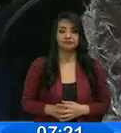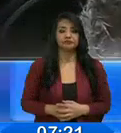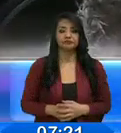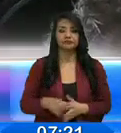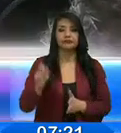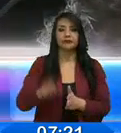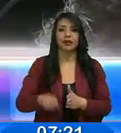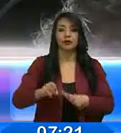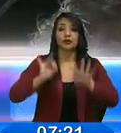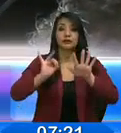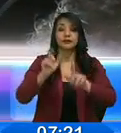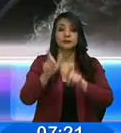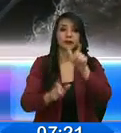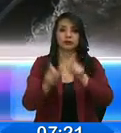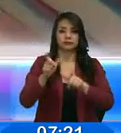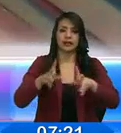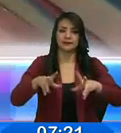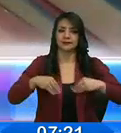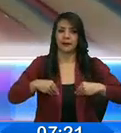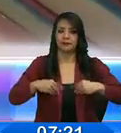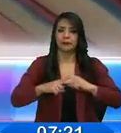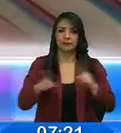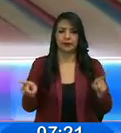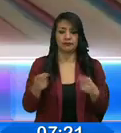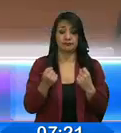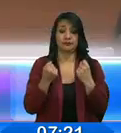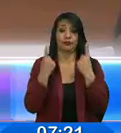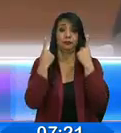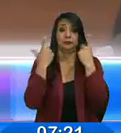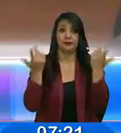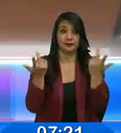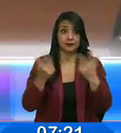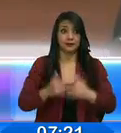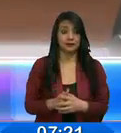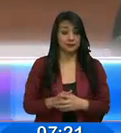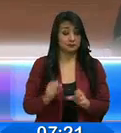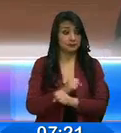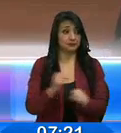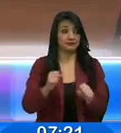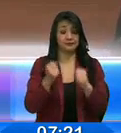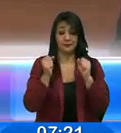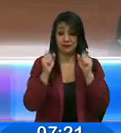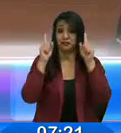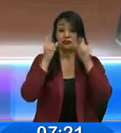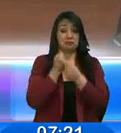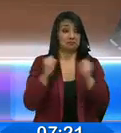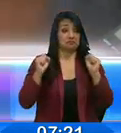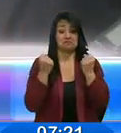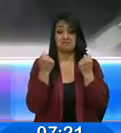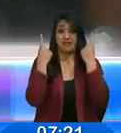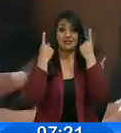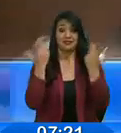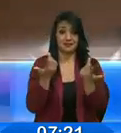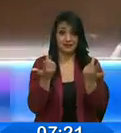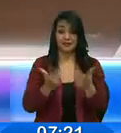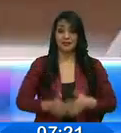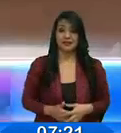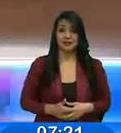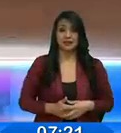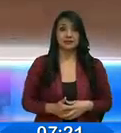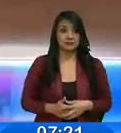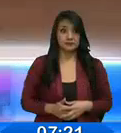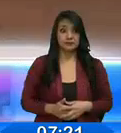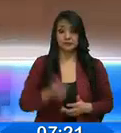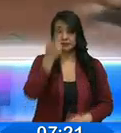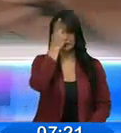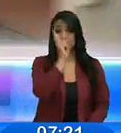defensa de los 7 procesados, pero que no dejó de sorprenderlos. Fue un poco sorpresiva, ya que esa prescripción de